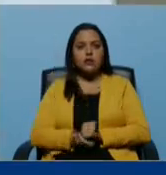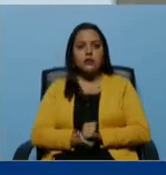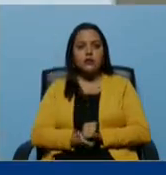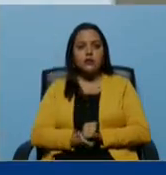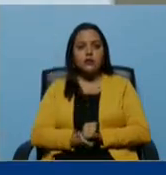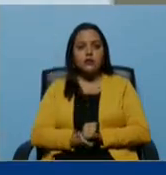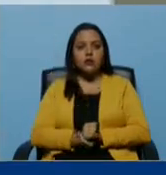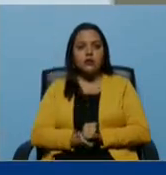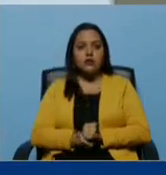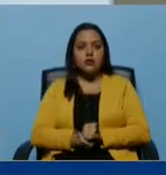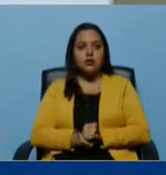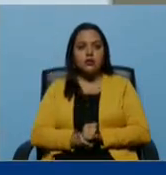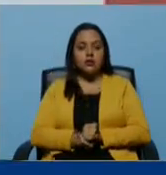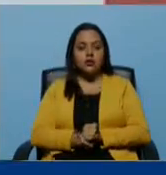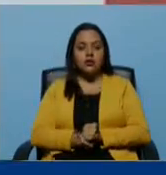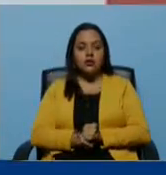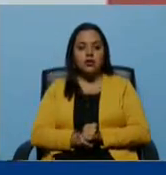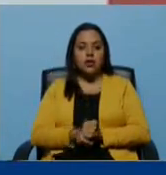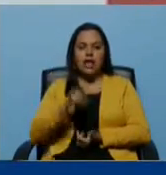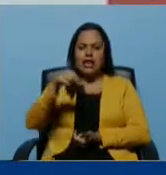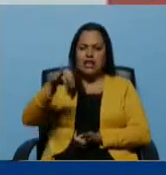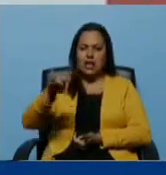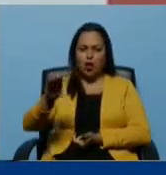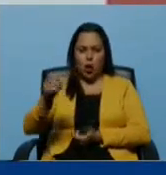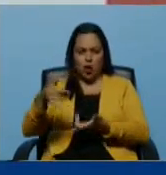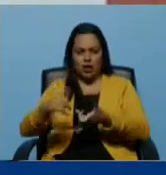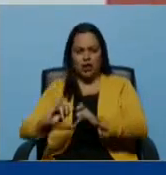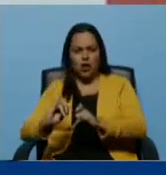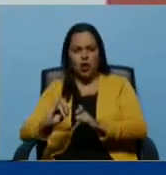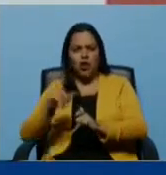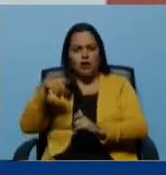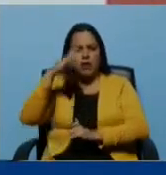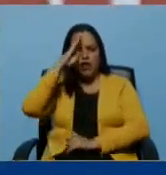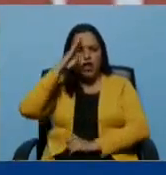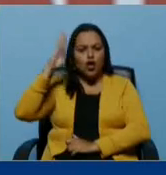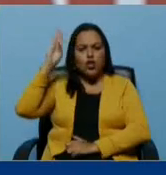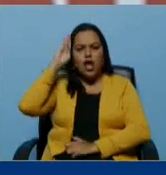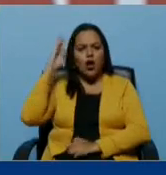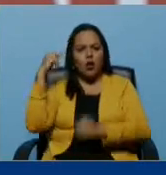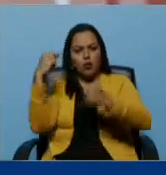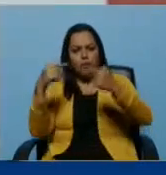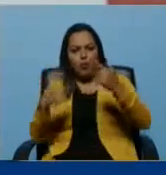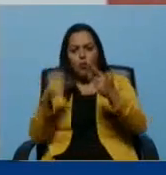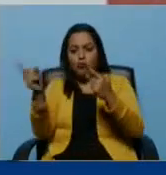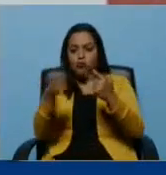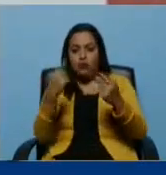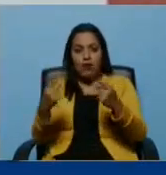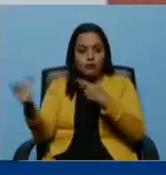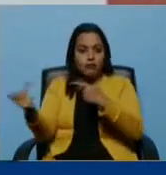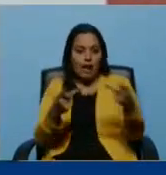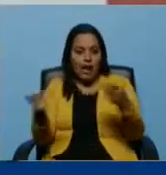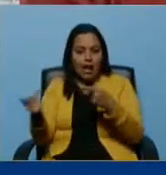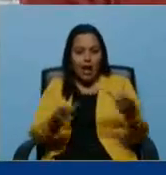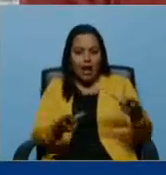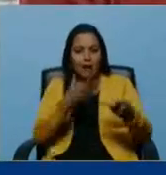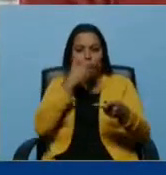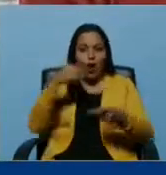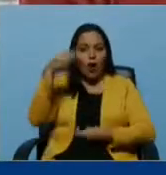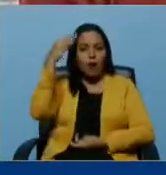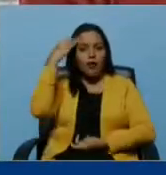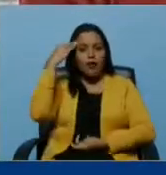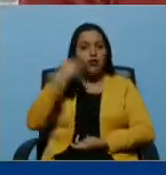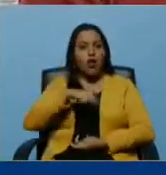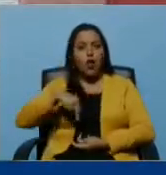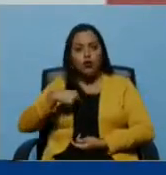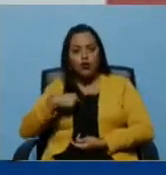Nico, Diosdado y compañía, ustedes convocarán las mejores mentes para que